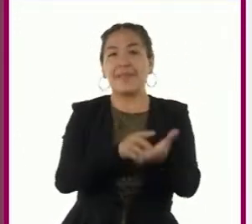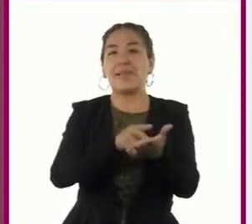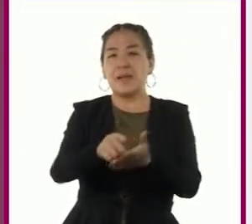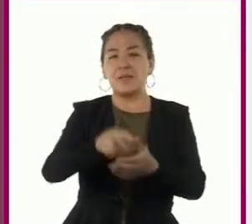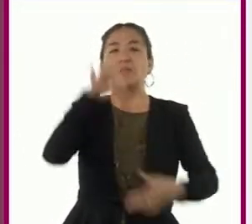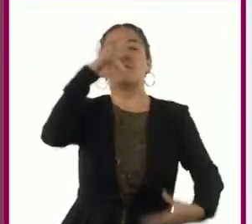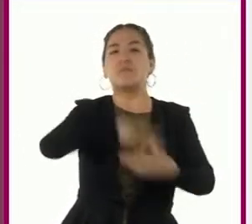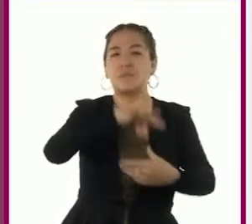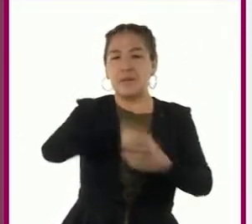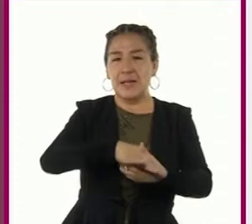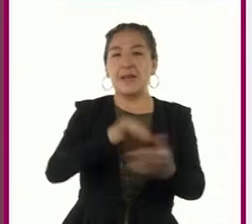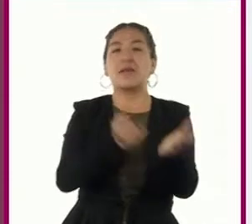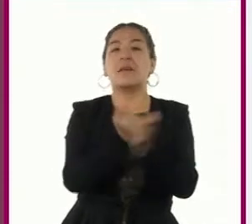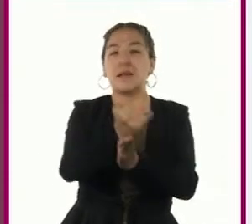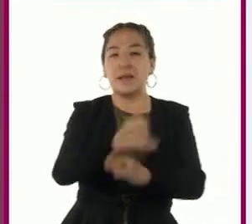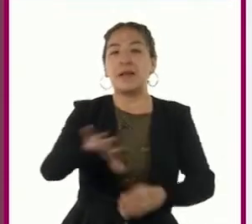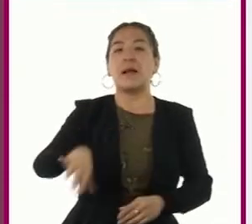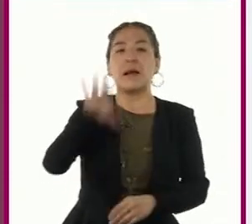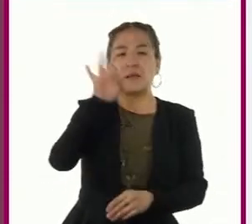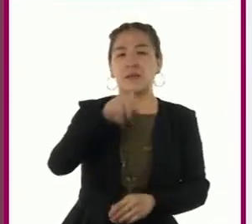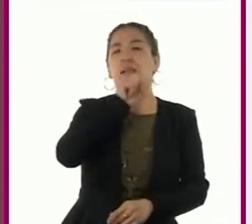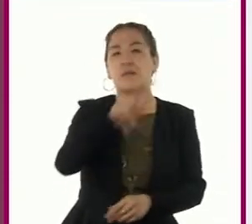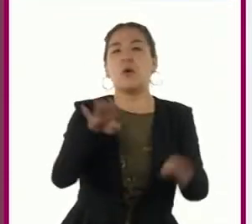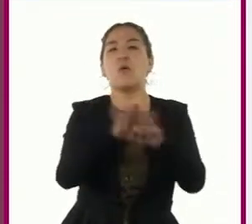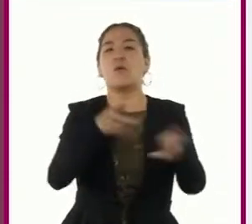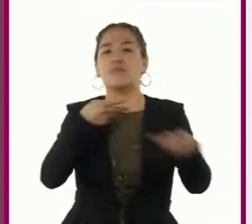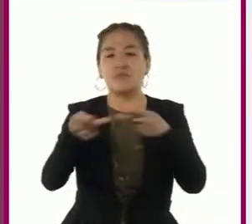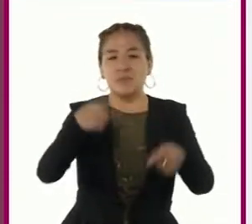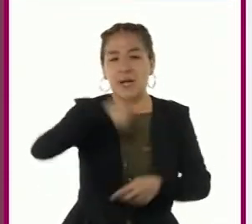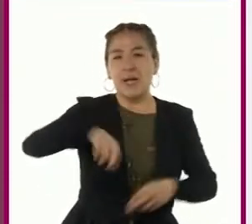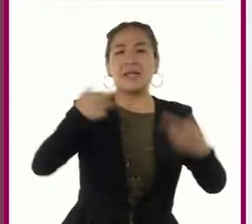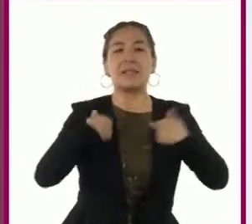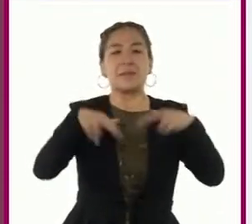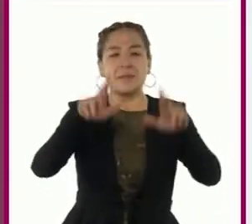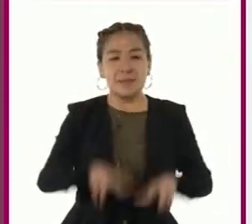y, ante todo, nos organizamos para representar a la